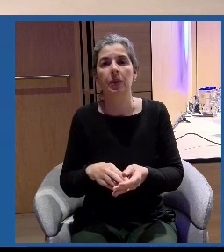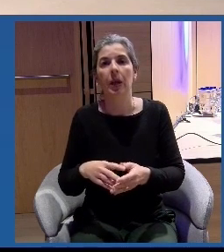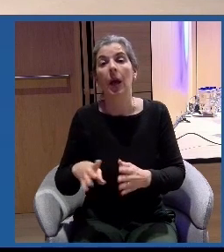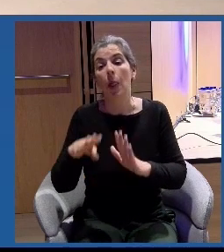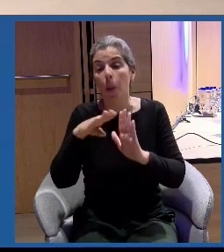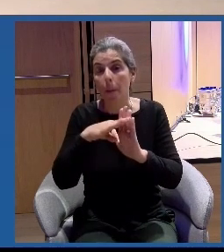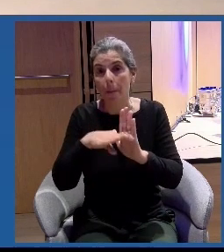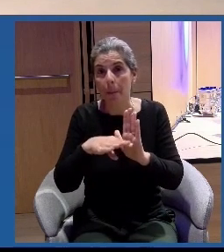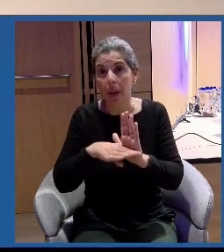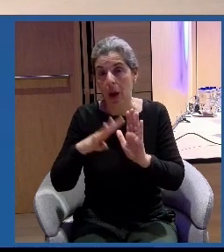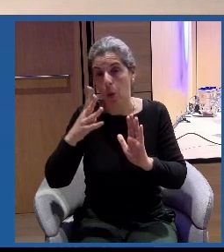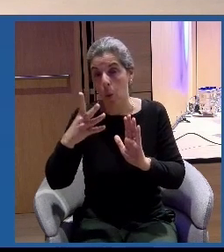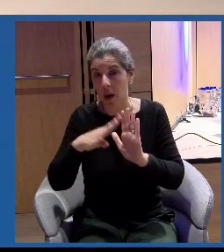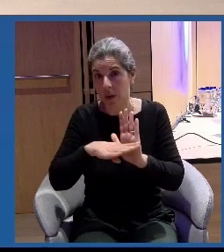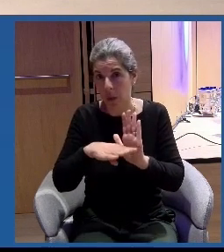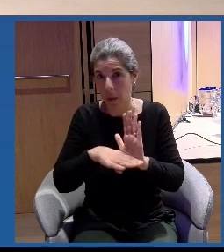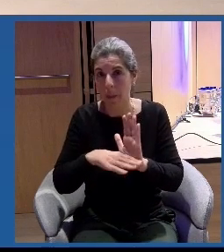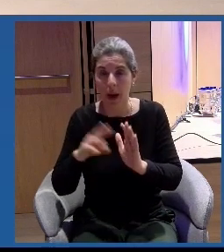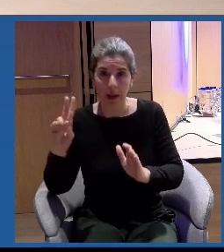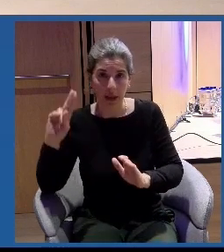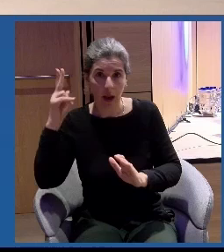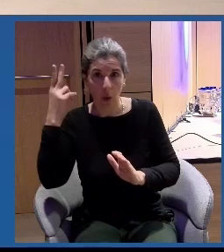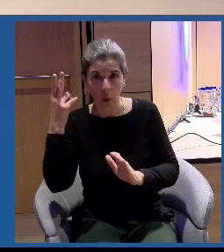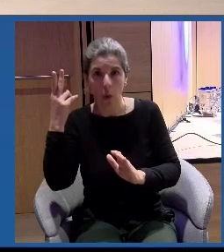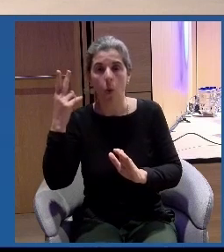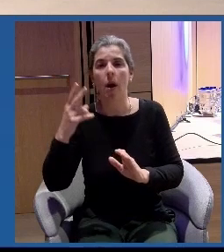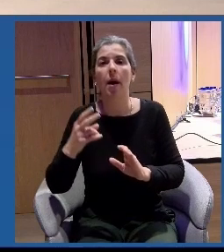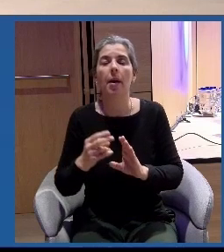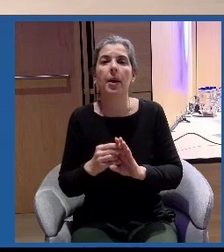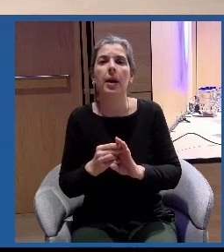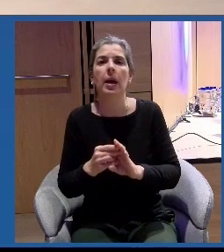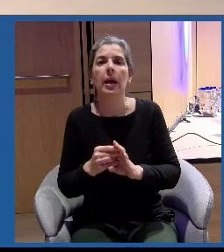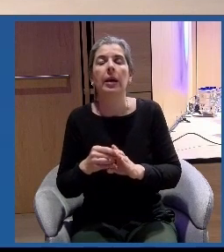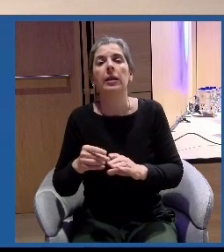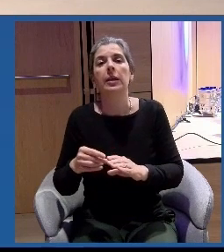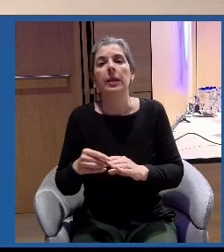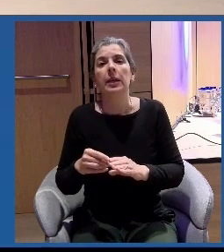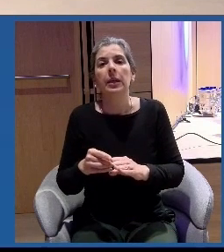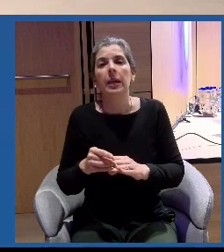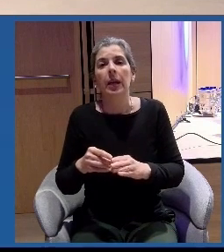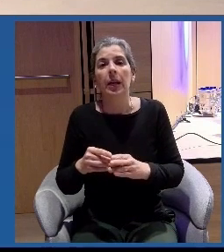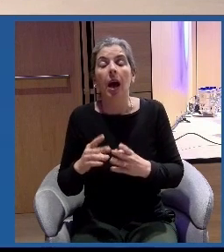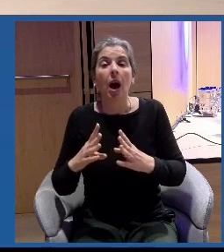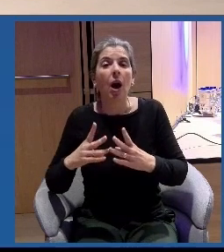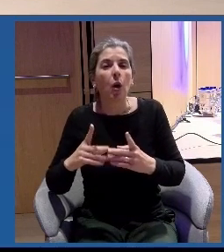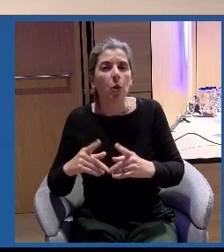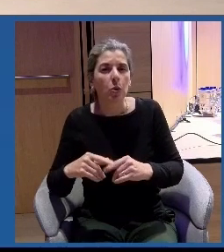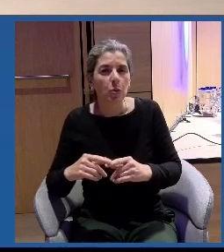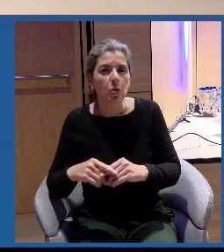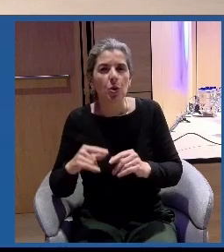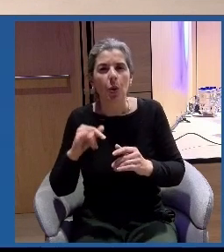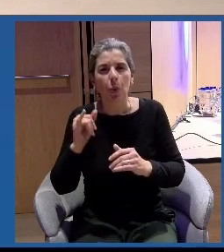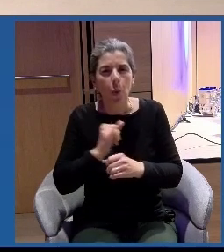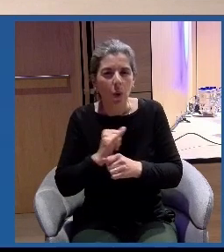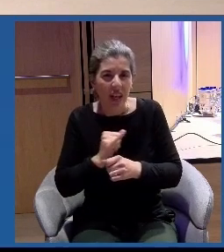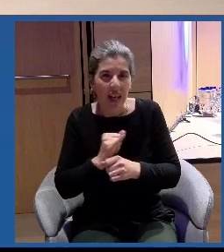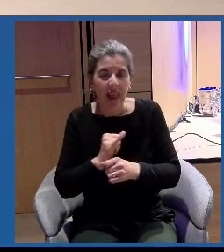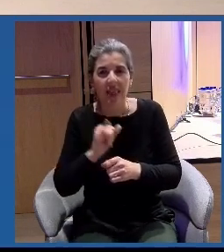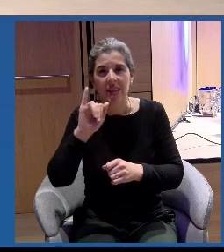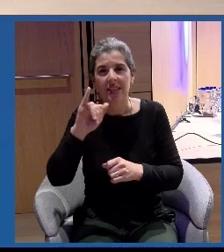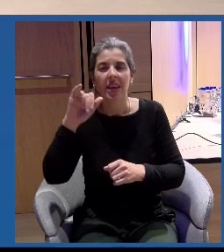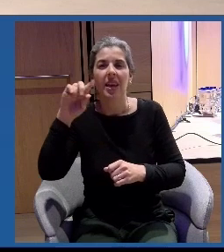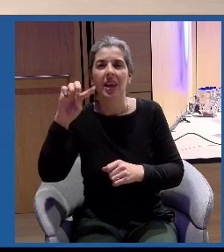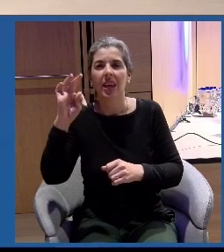de gobierno abierto de Uruguay, uno de los compromisos que asumió fue la construcción del INTAI, el Índice Nacional de Transparencia y Acceso a la